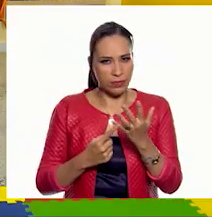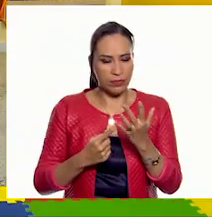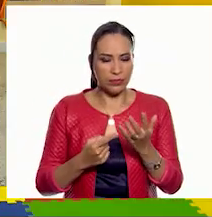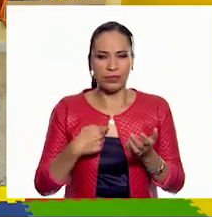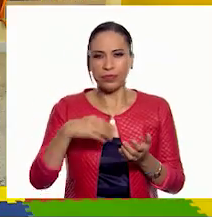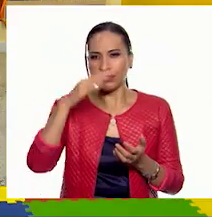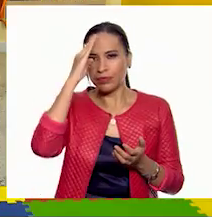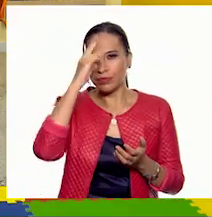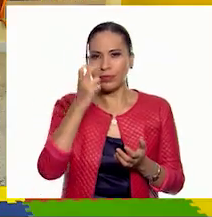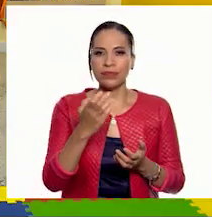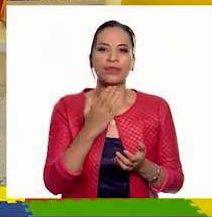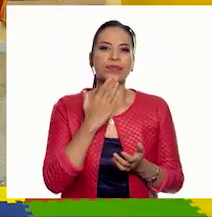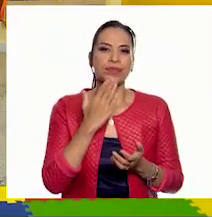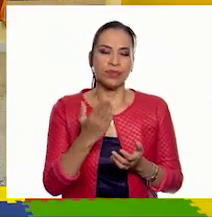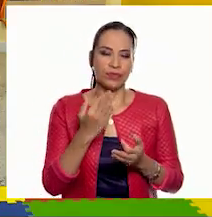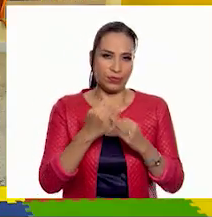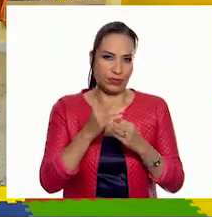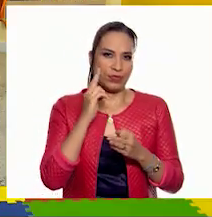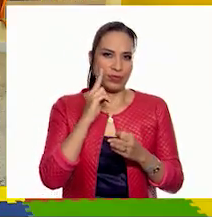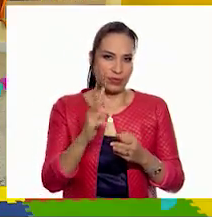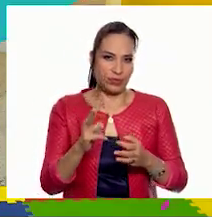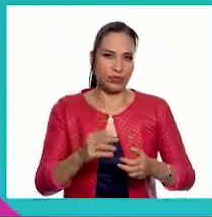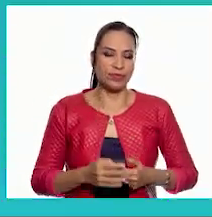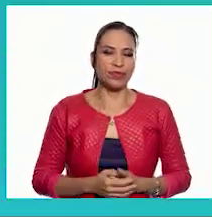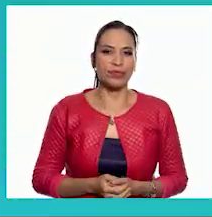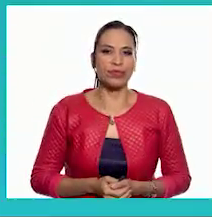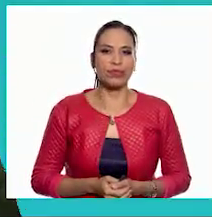Me parece muy bien. ¡Vamos a verlas!